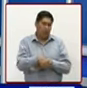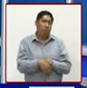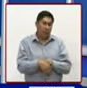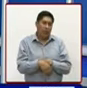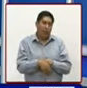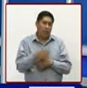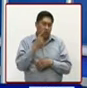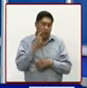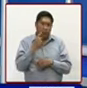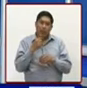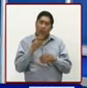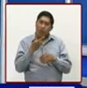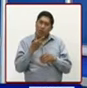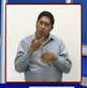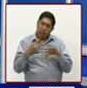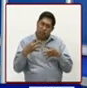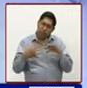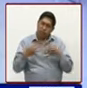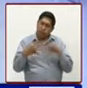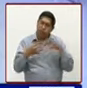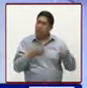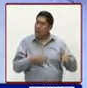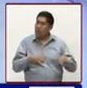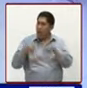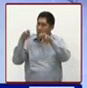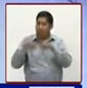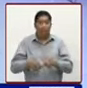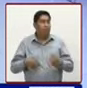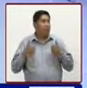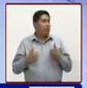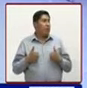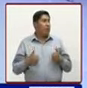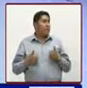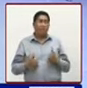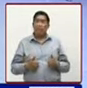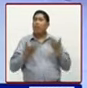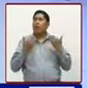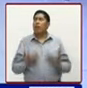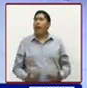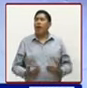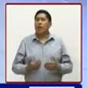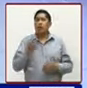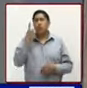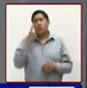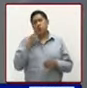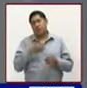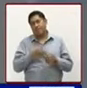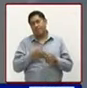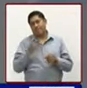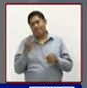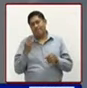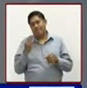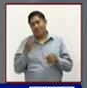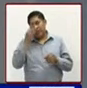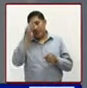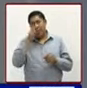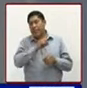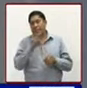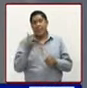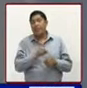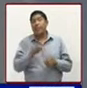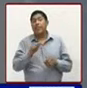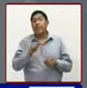también del Club Bolívar en condición de visitante. Bueno, muy bien. Tiene por ahora una baja, la del jugador Sagredo, y